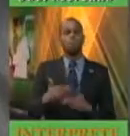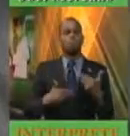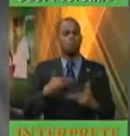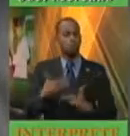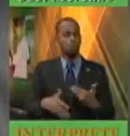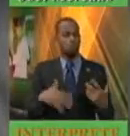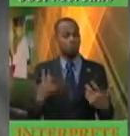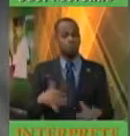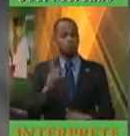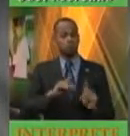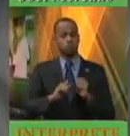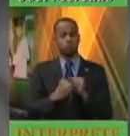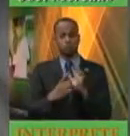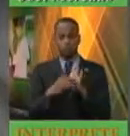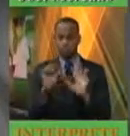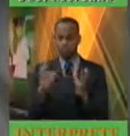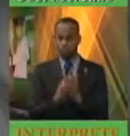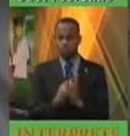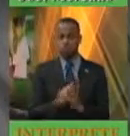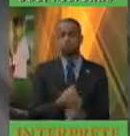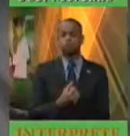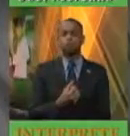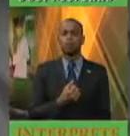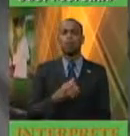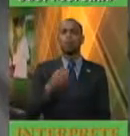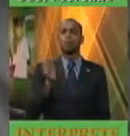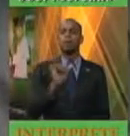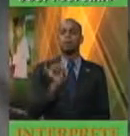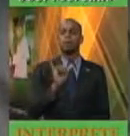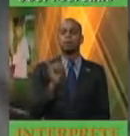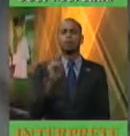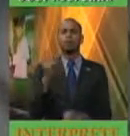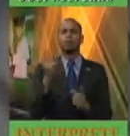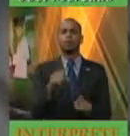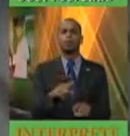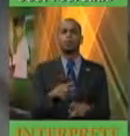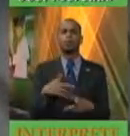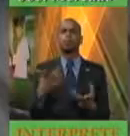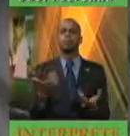persona con discapacidad, mismo que ha ocurrido en